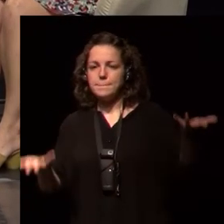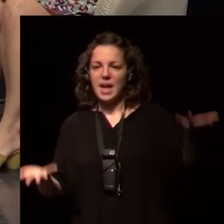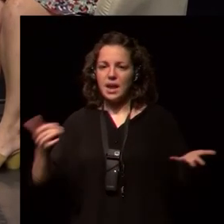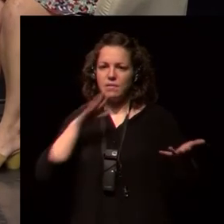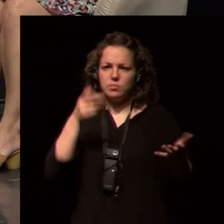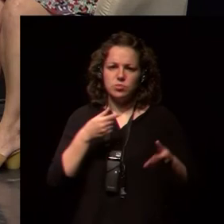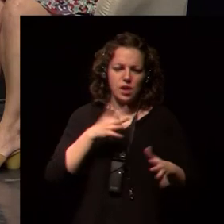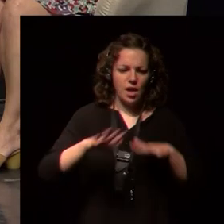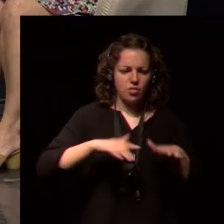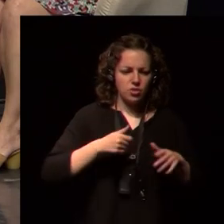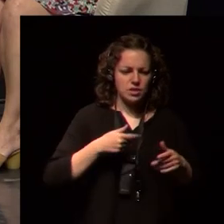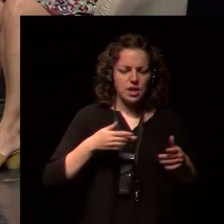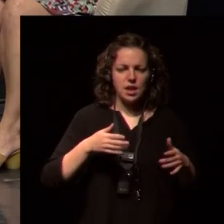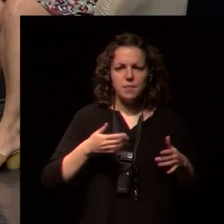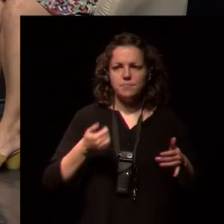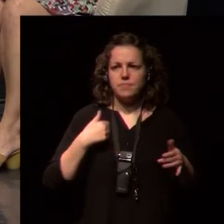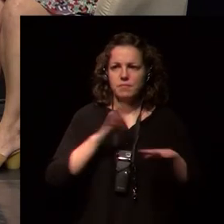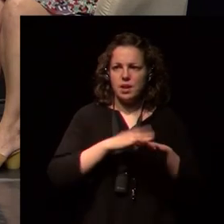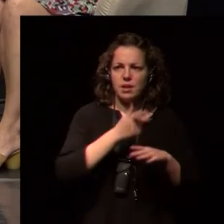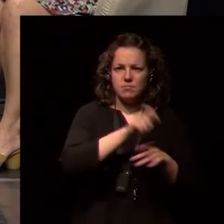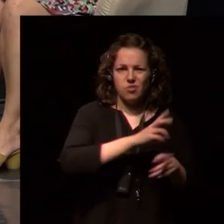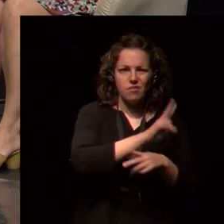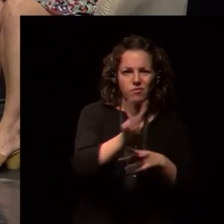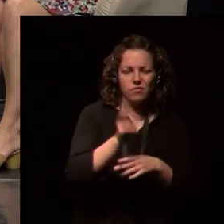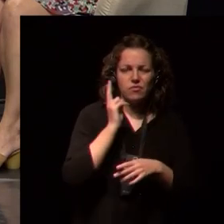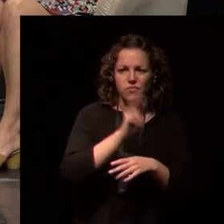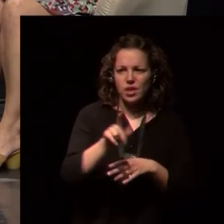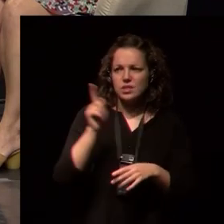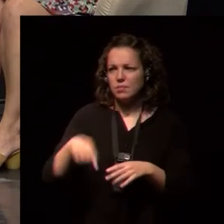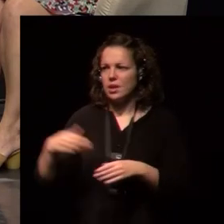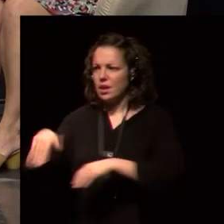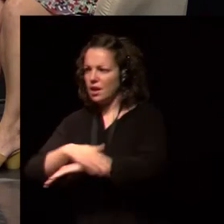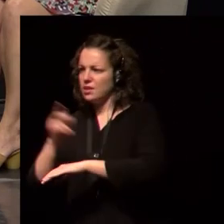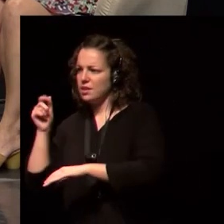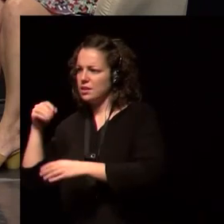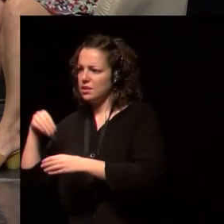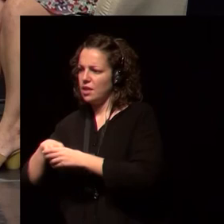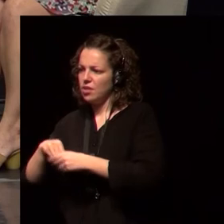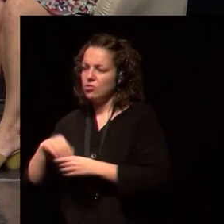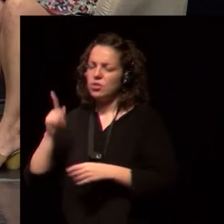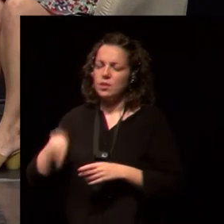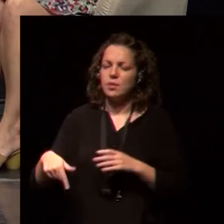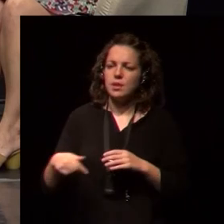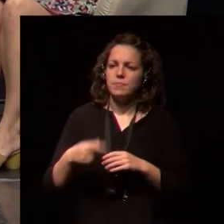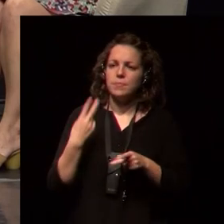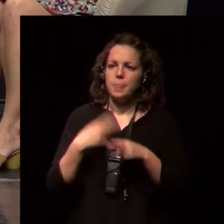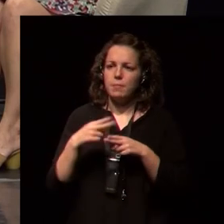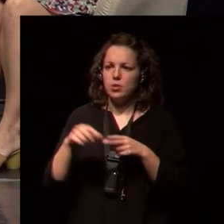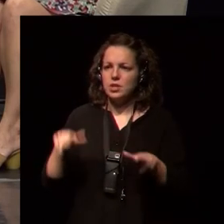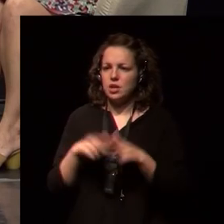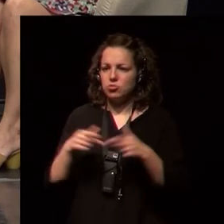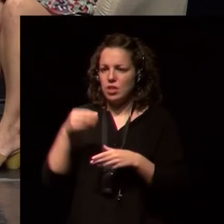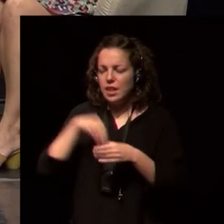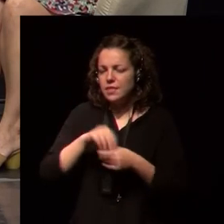hacer acciones reivindicativas dentro del teatro, fuera del teatro, en la calle y sin necesidad de esas políticas sociales, pero que a veces sí